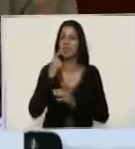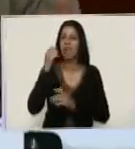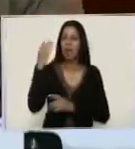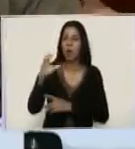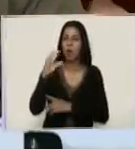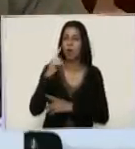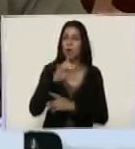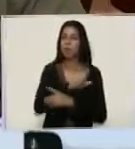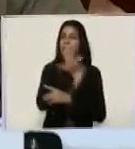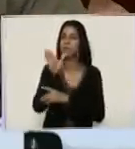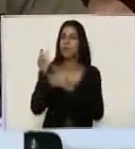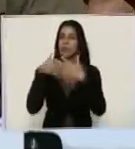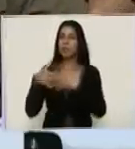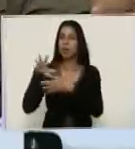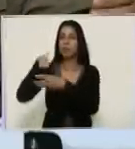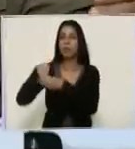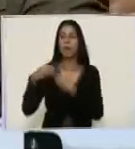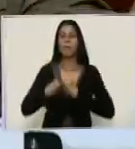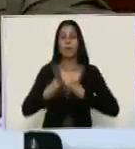que finalice